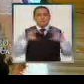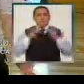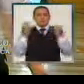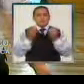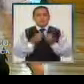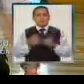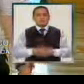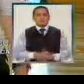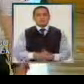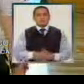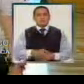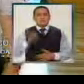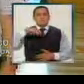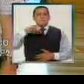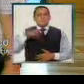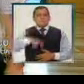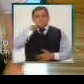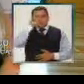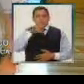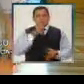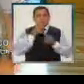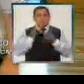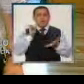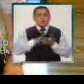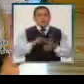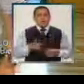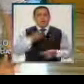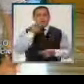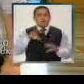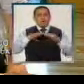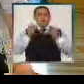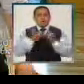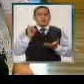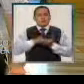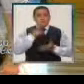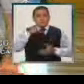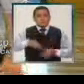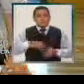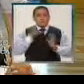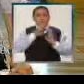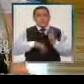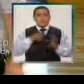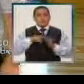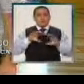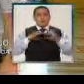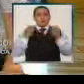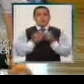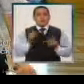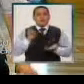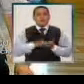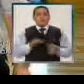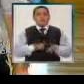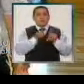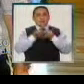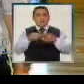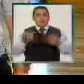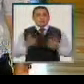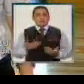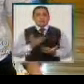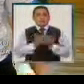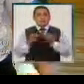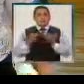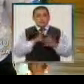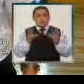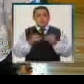Congreso Módulo Perú. Ha señalado, pues, el congresista que este es un programa del Congreso y que también cuenta con